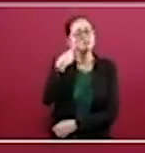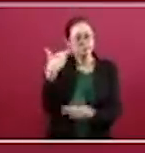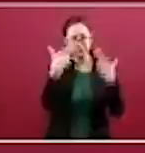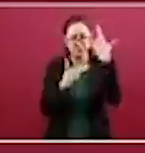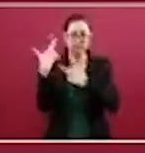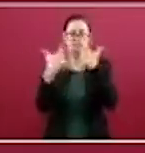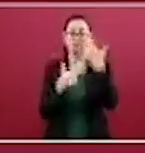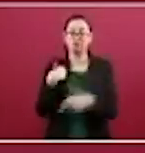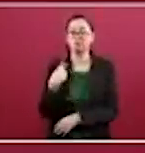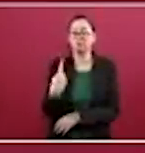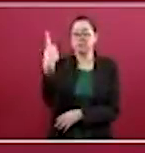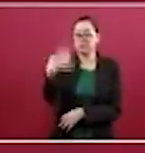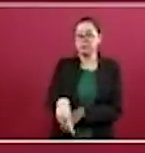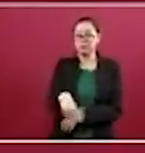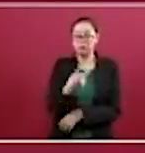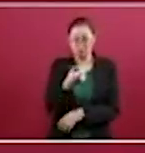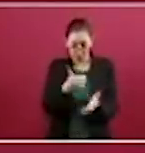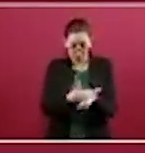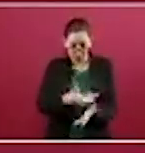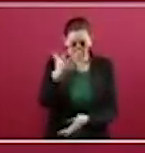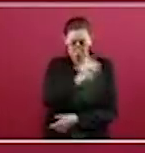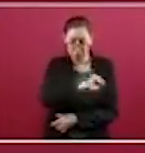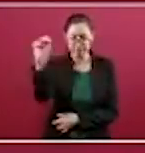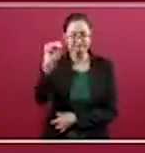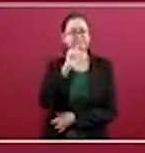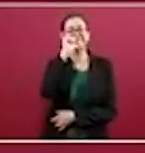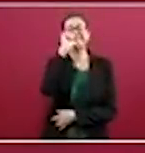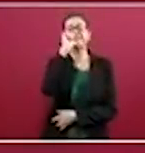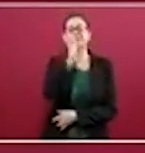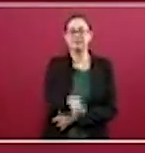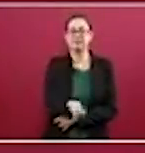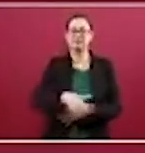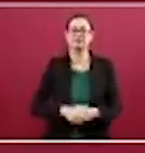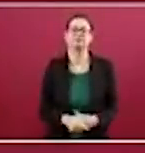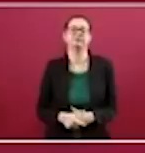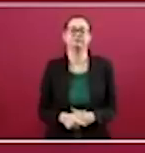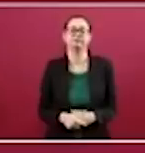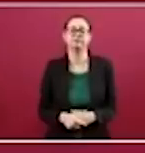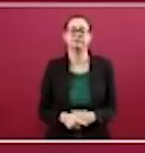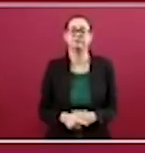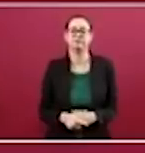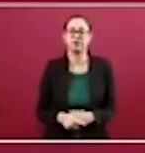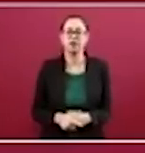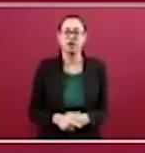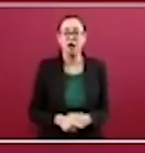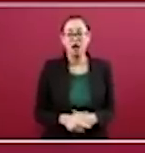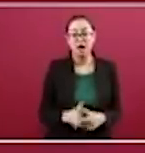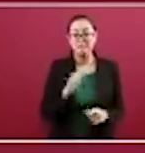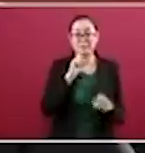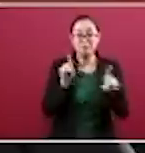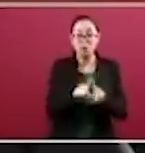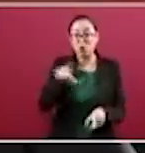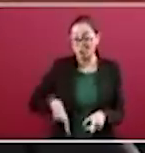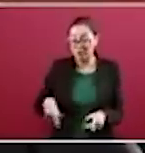no aumente el precio. Y como no terminamos de limpiar el